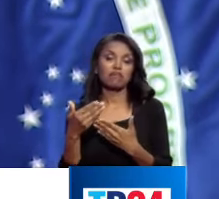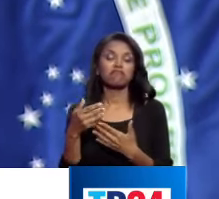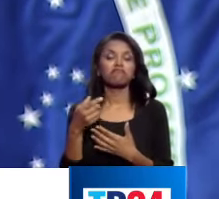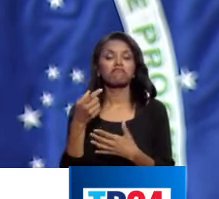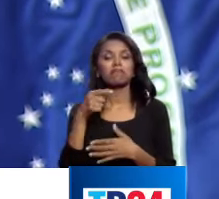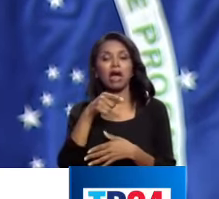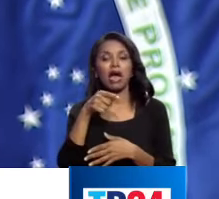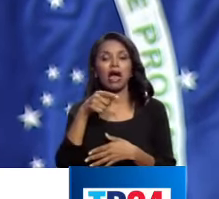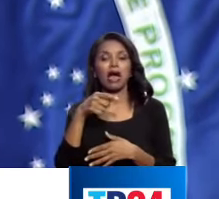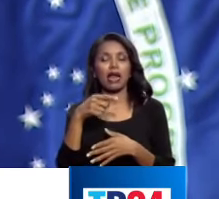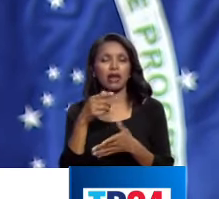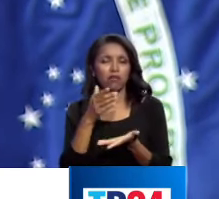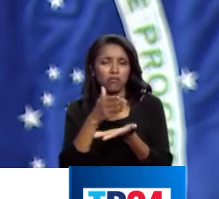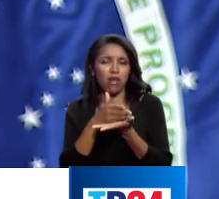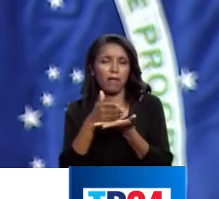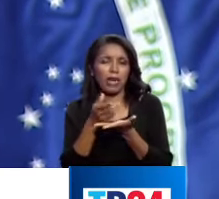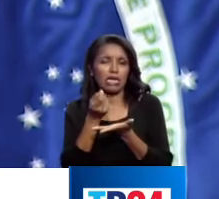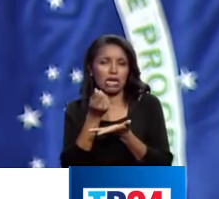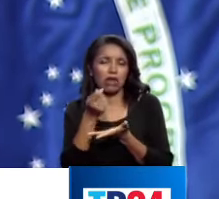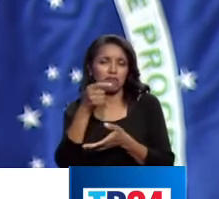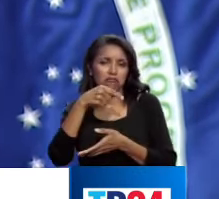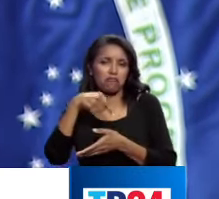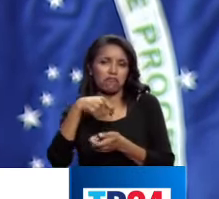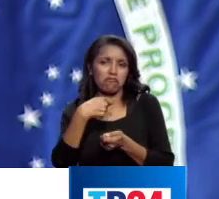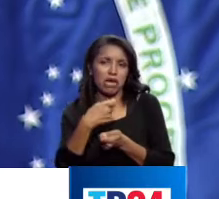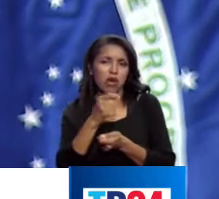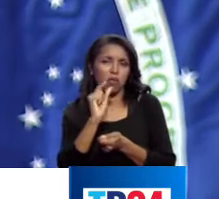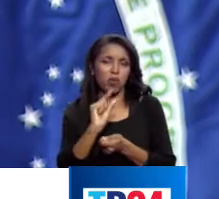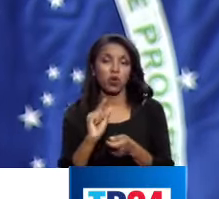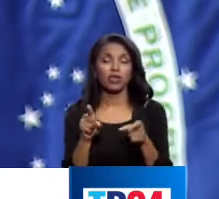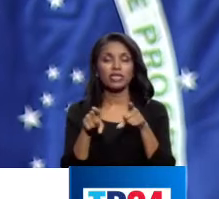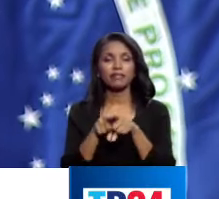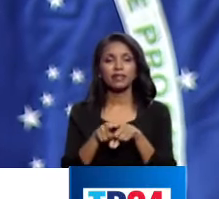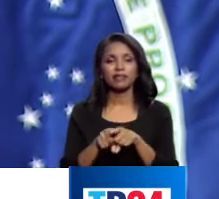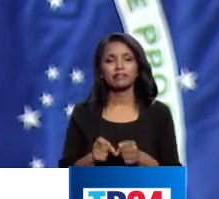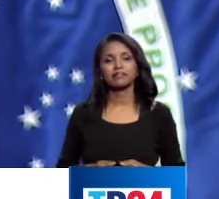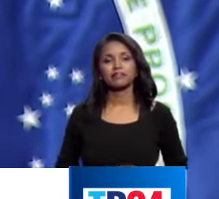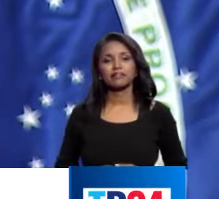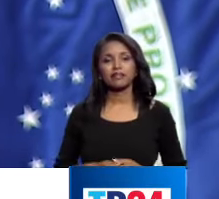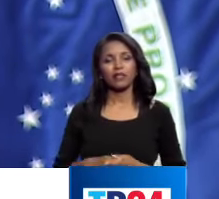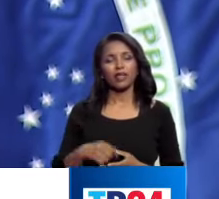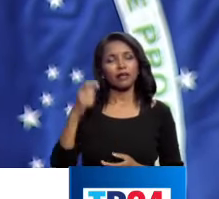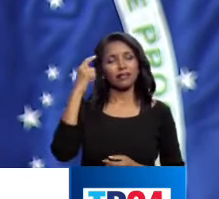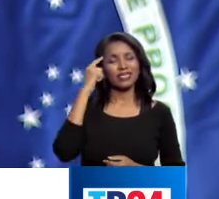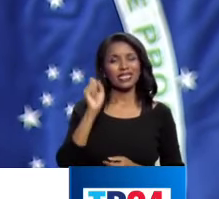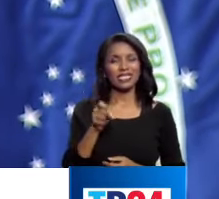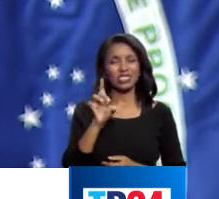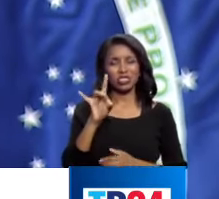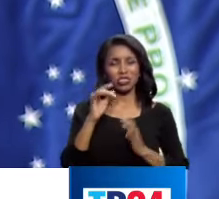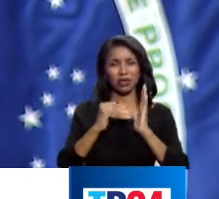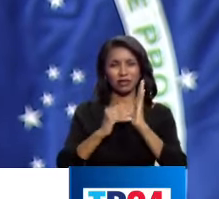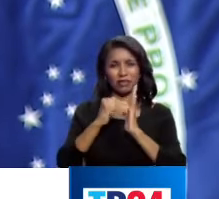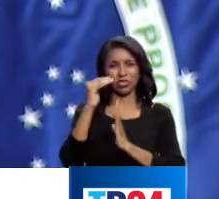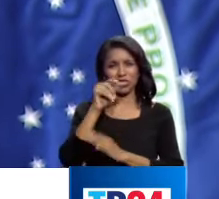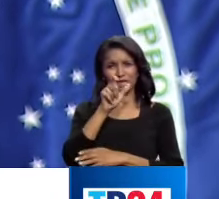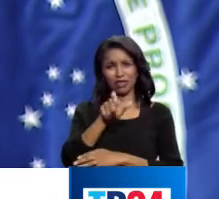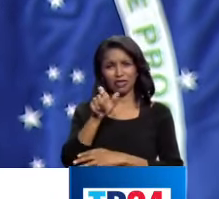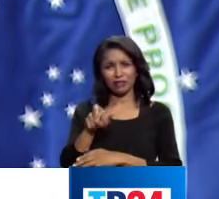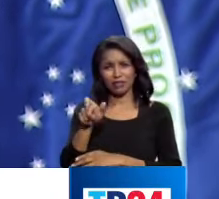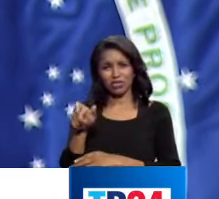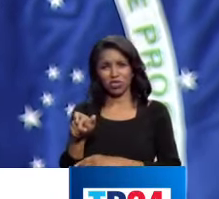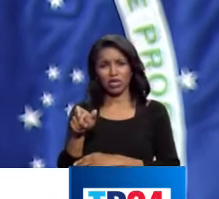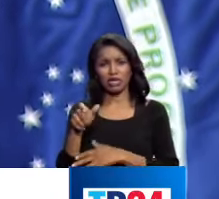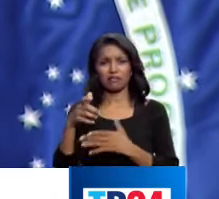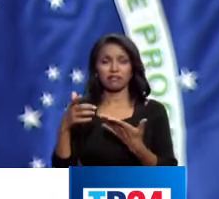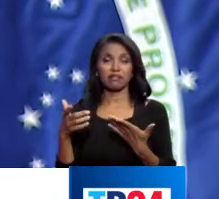devolver lo que le prometimos económicamente. Y es imposible pensar que tenemos 18 millones de pasajeros